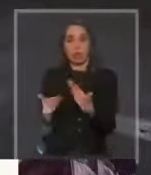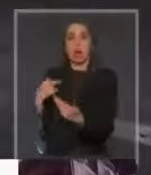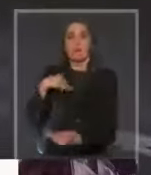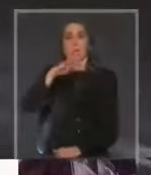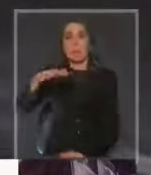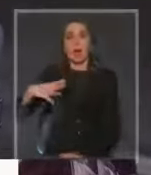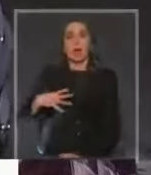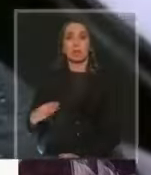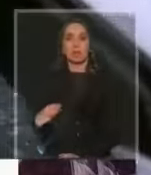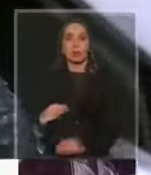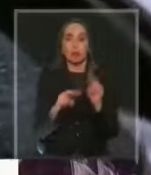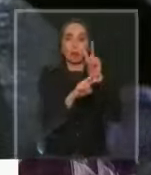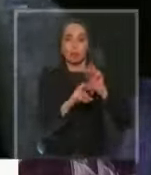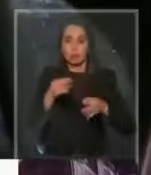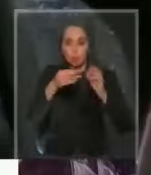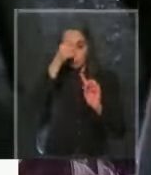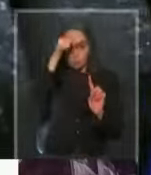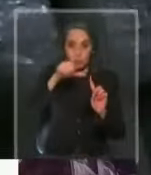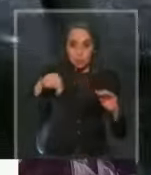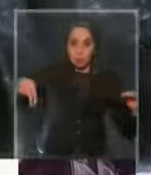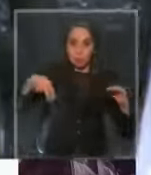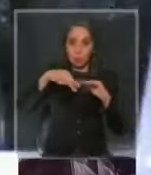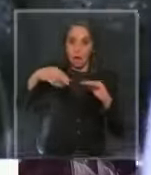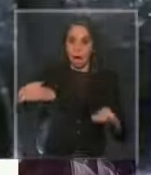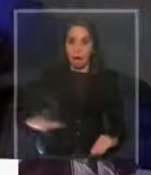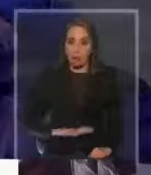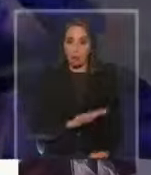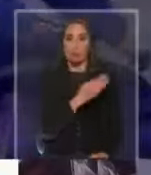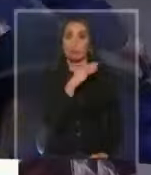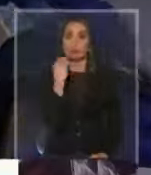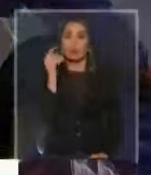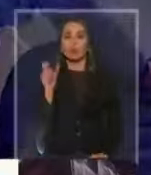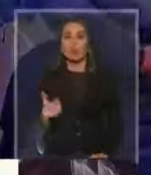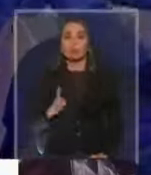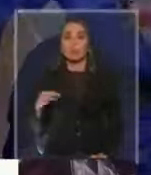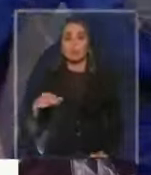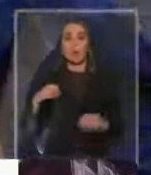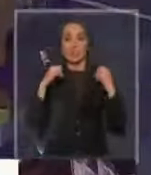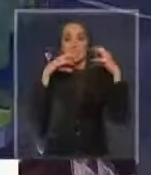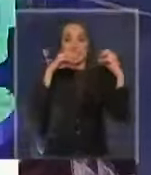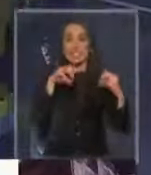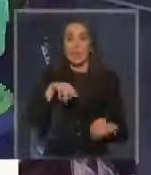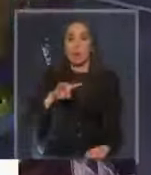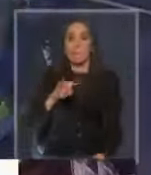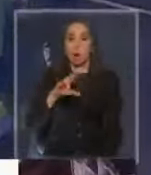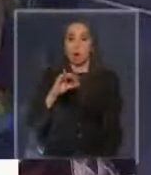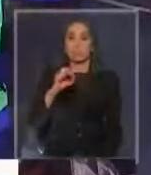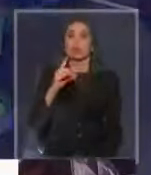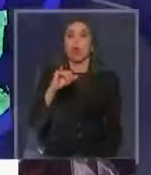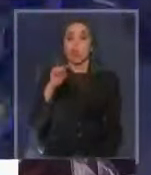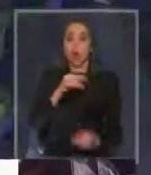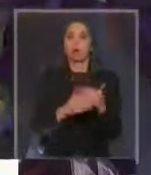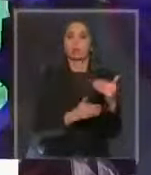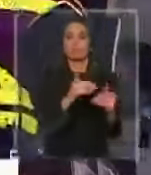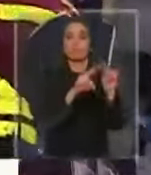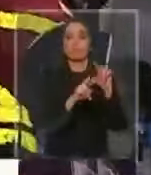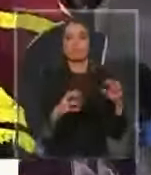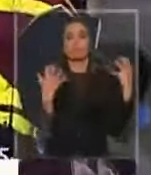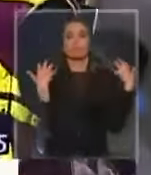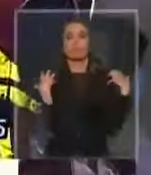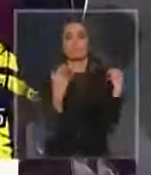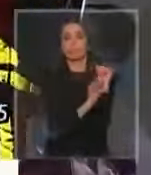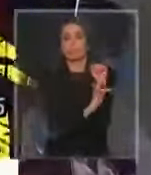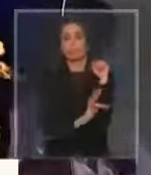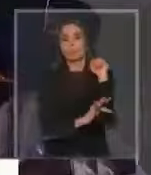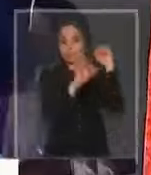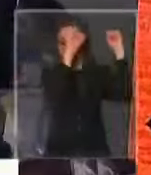investigación penal por el atropello y posterior muerte del inspector municipal de La Cisterna, Mauricio Díaz, sigue en curso en manos de la Fiscalía.